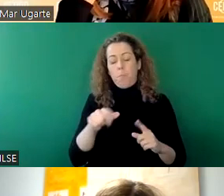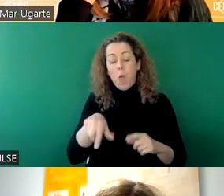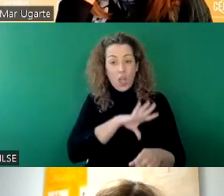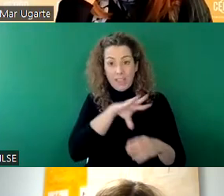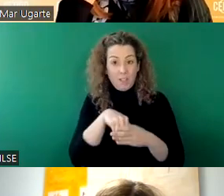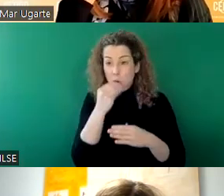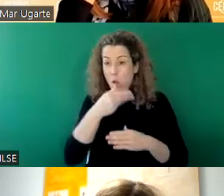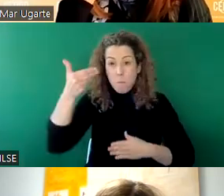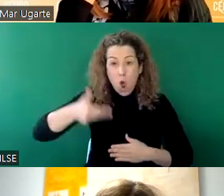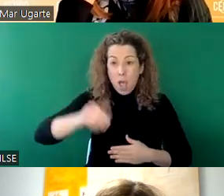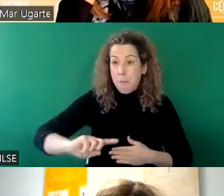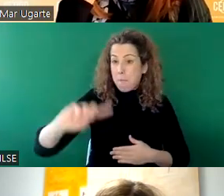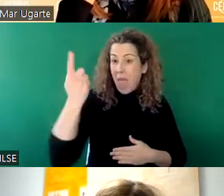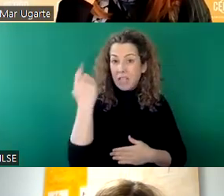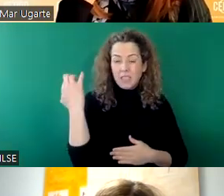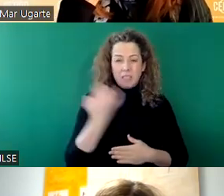la única,